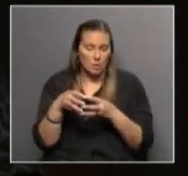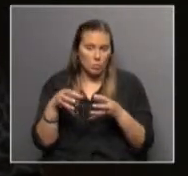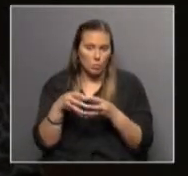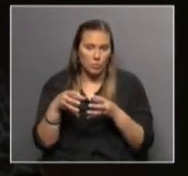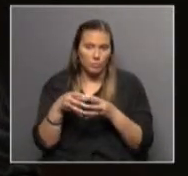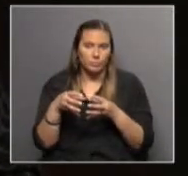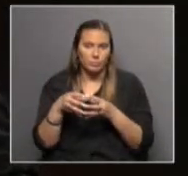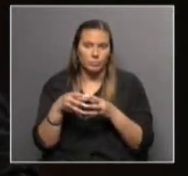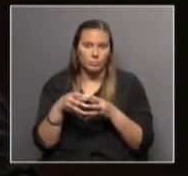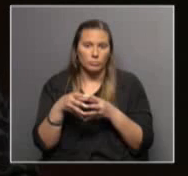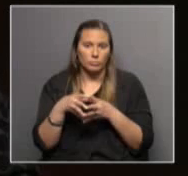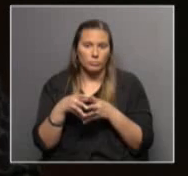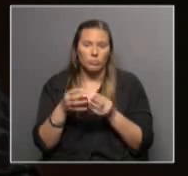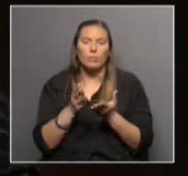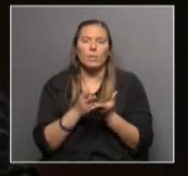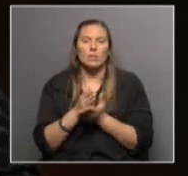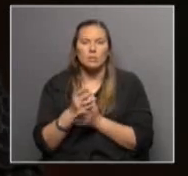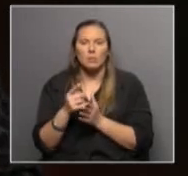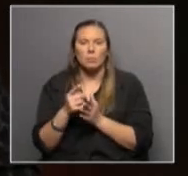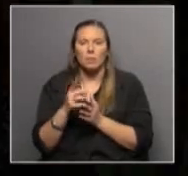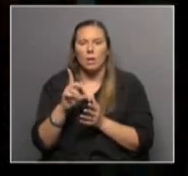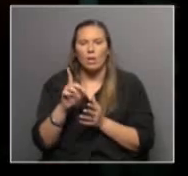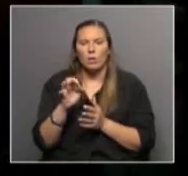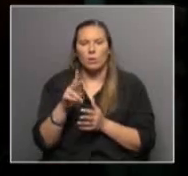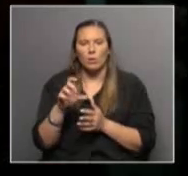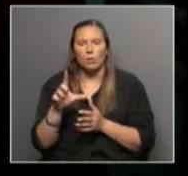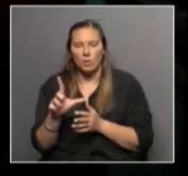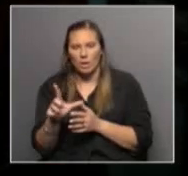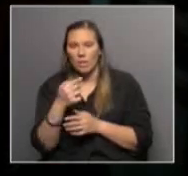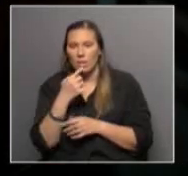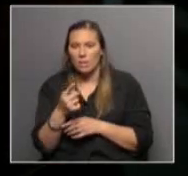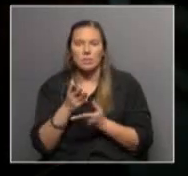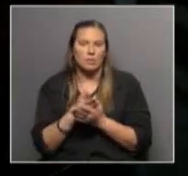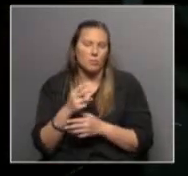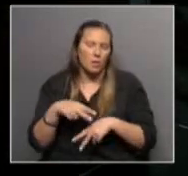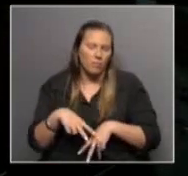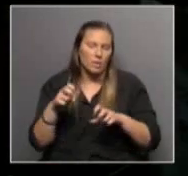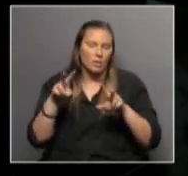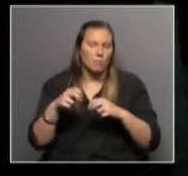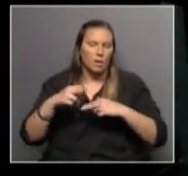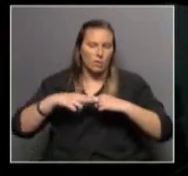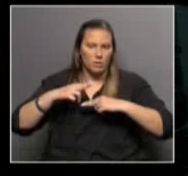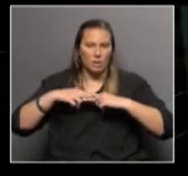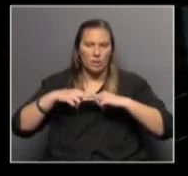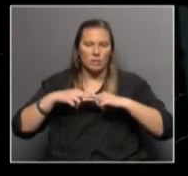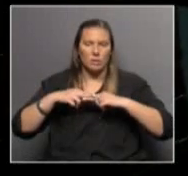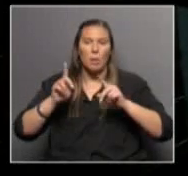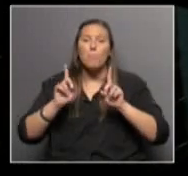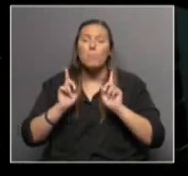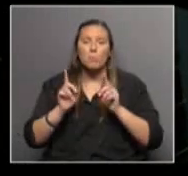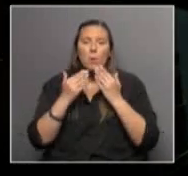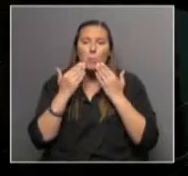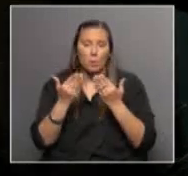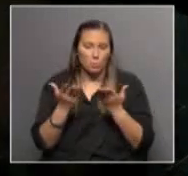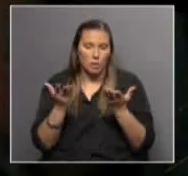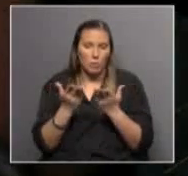que es un estudio que siempre cita a matías o del que socio lo investiga de temas que tienen que ver con internet hicieron las mismas preguntas que